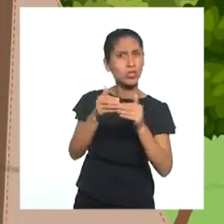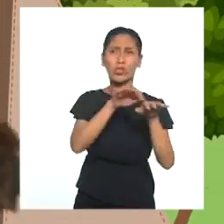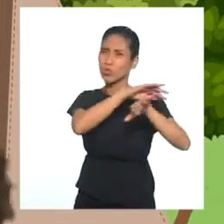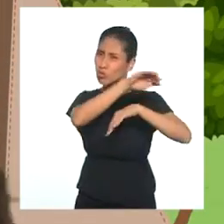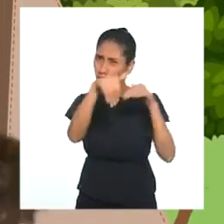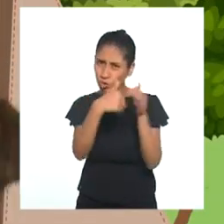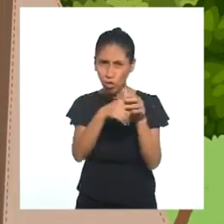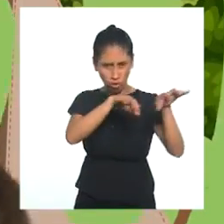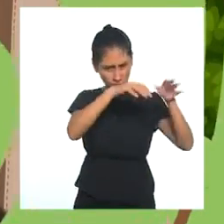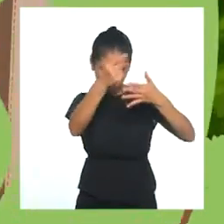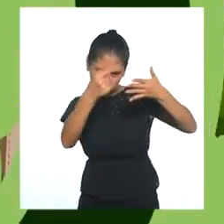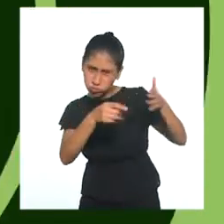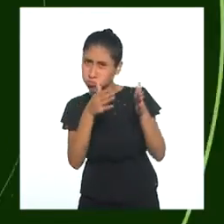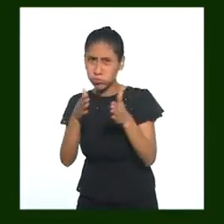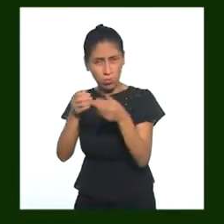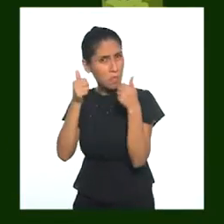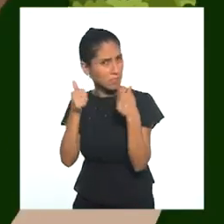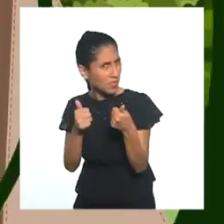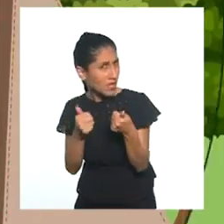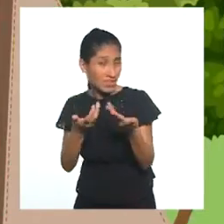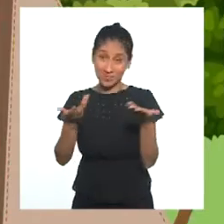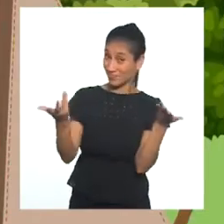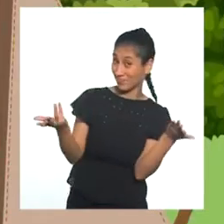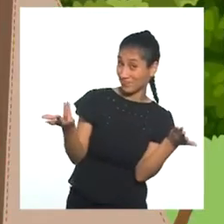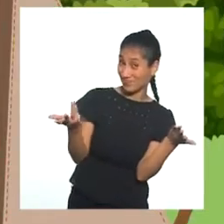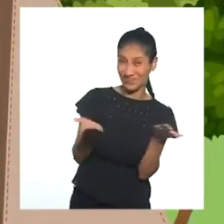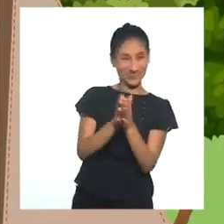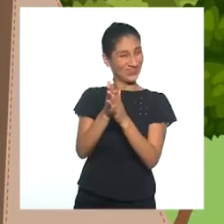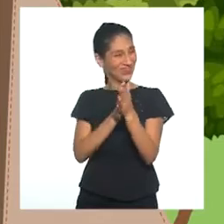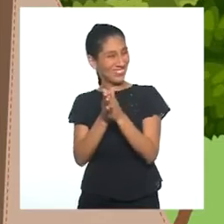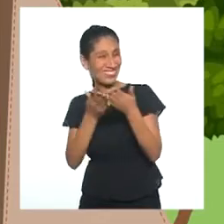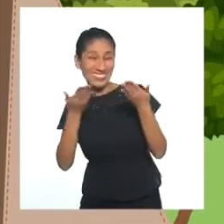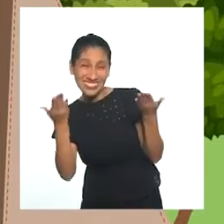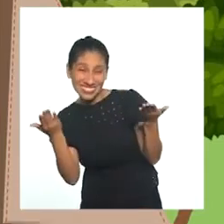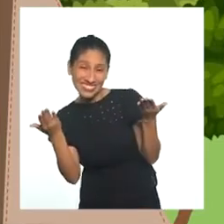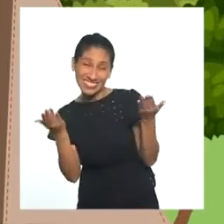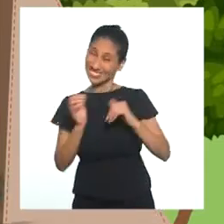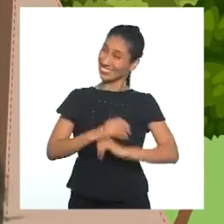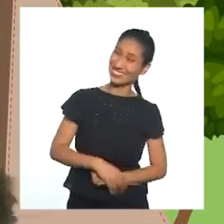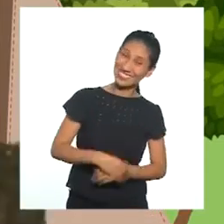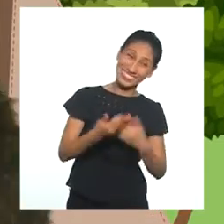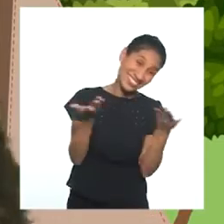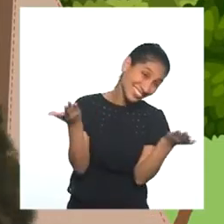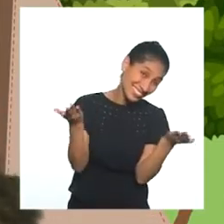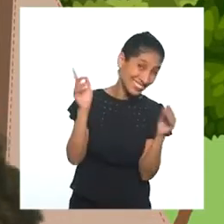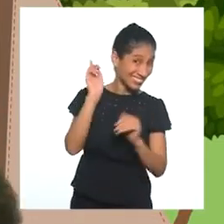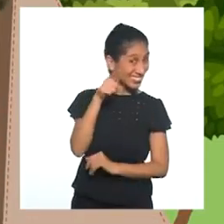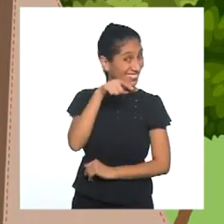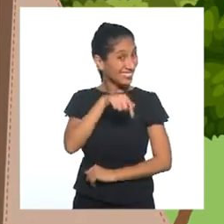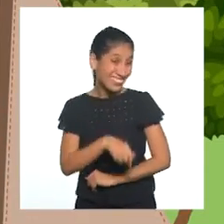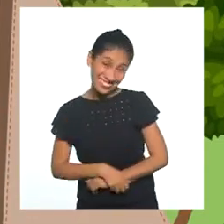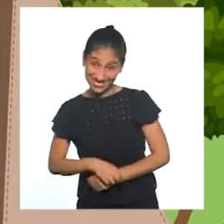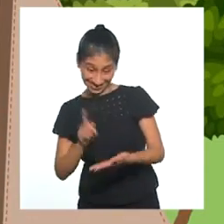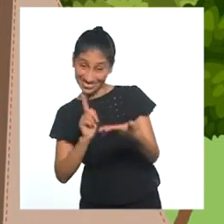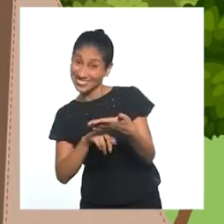mucho mejor. Bueno, chicas y chicos.